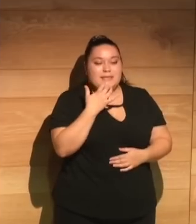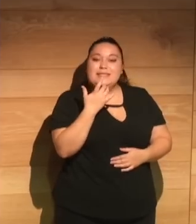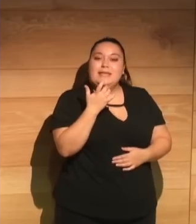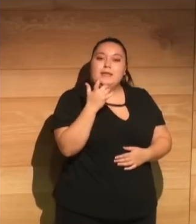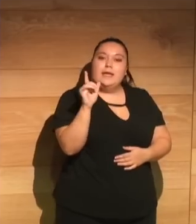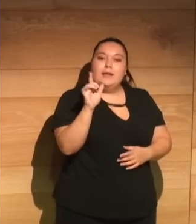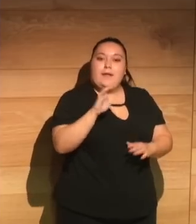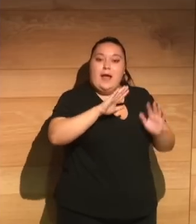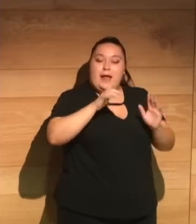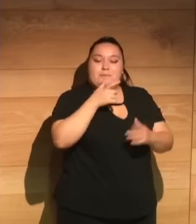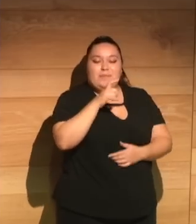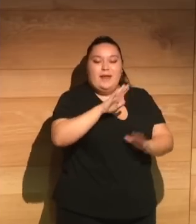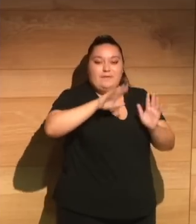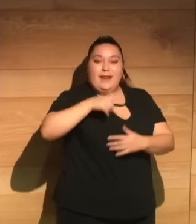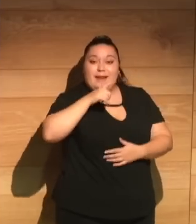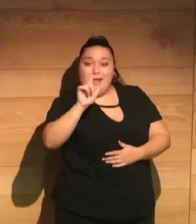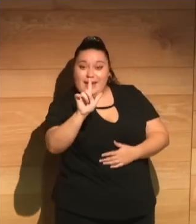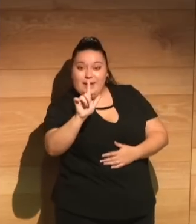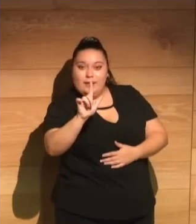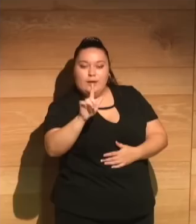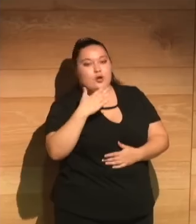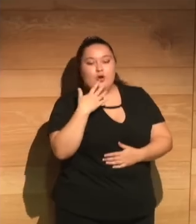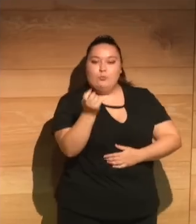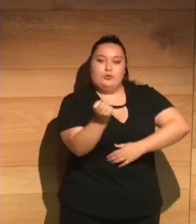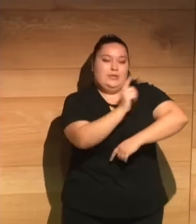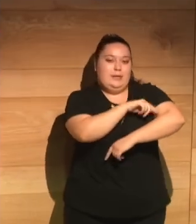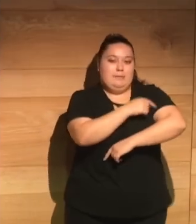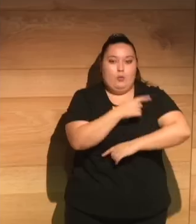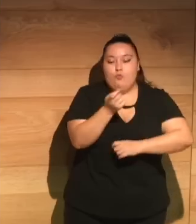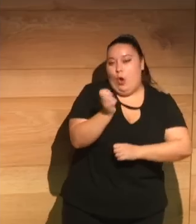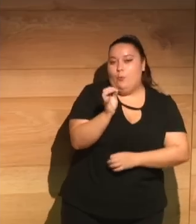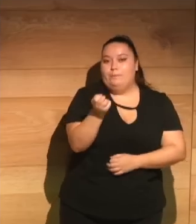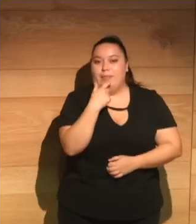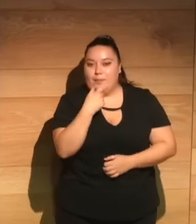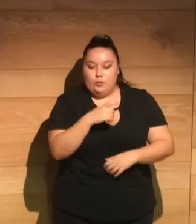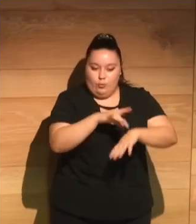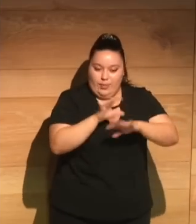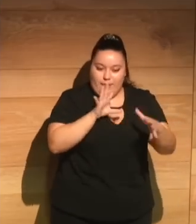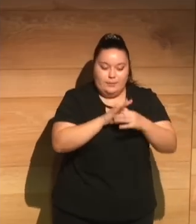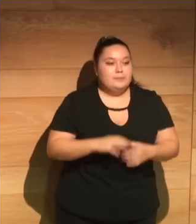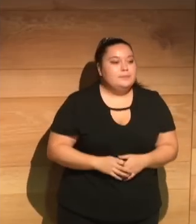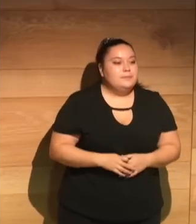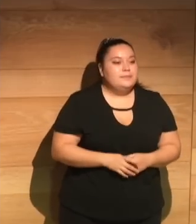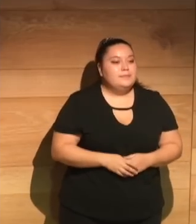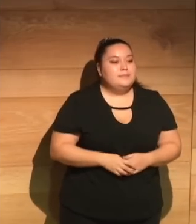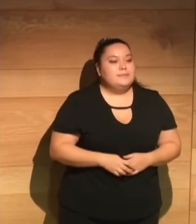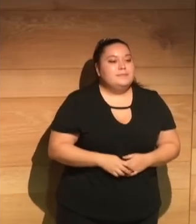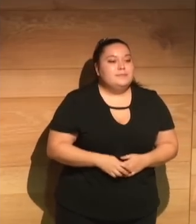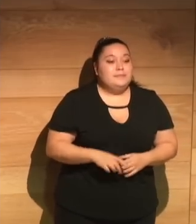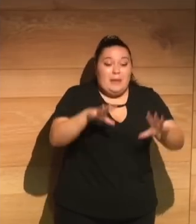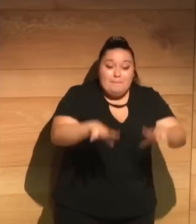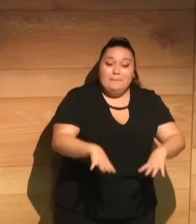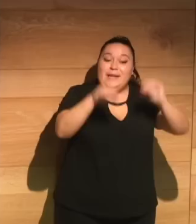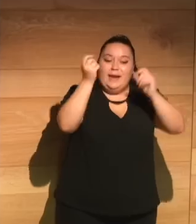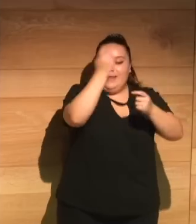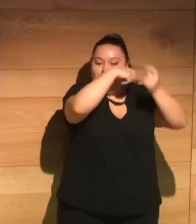Fisionotrazol. Fisionotrazol, me acabo de curar. Perdona, porque además en el fondo todo es un camino hacia lo siguiente. El Pilar de Zaragoza en la